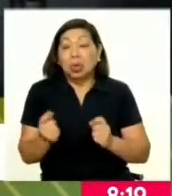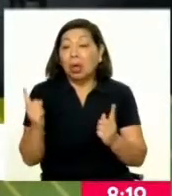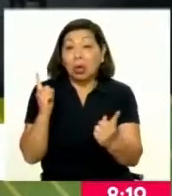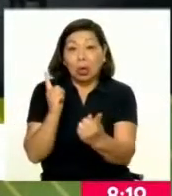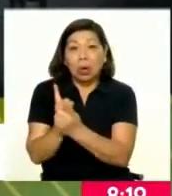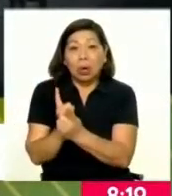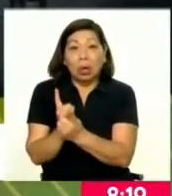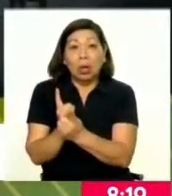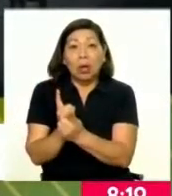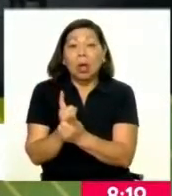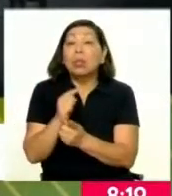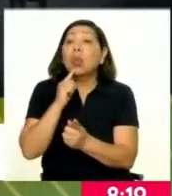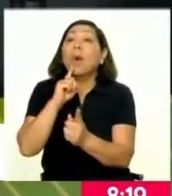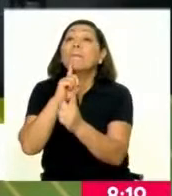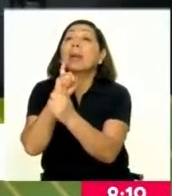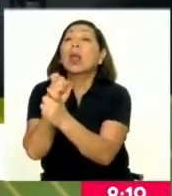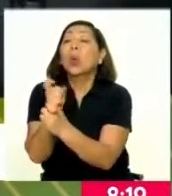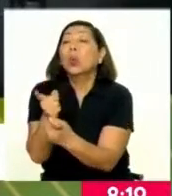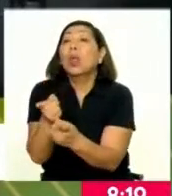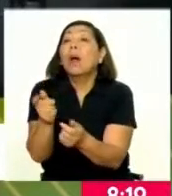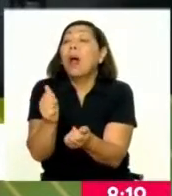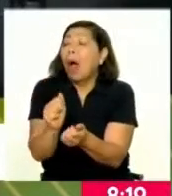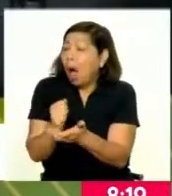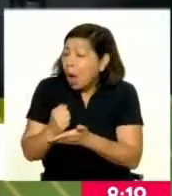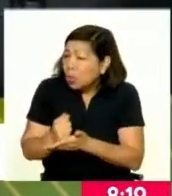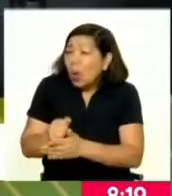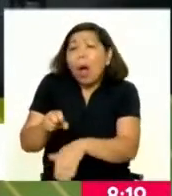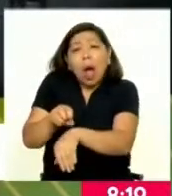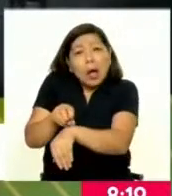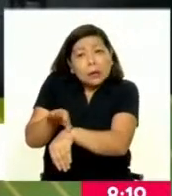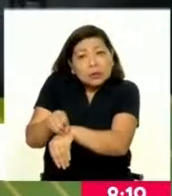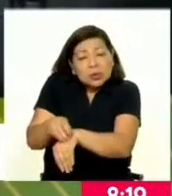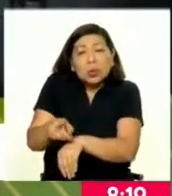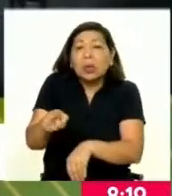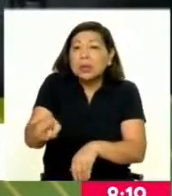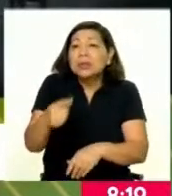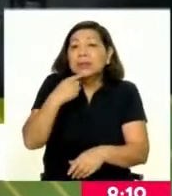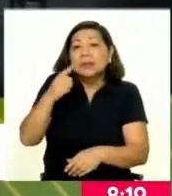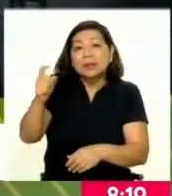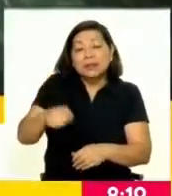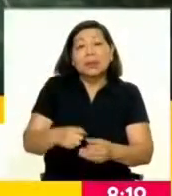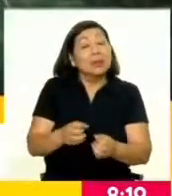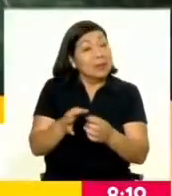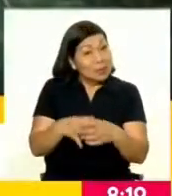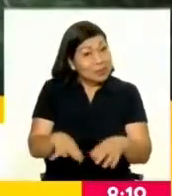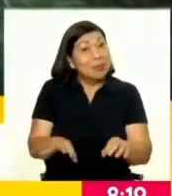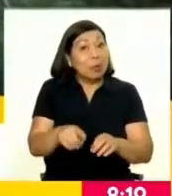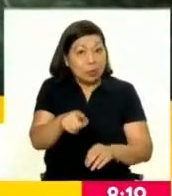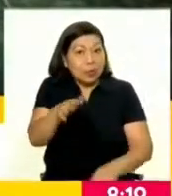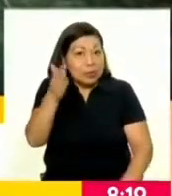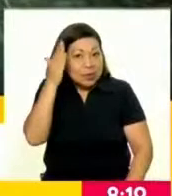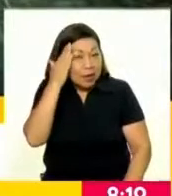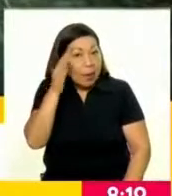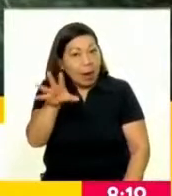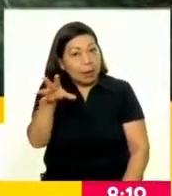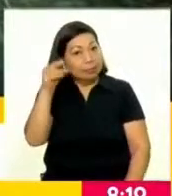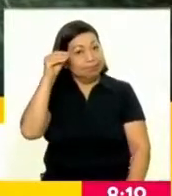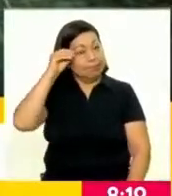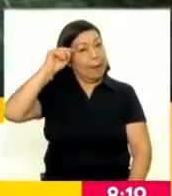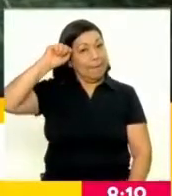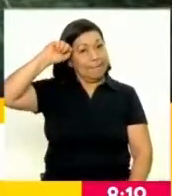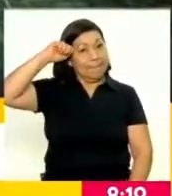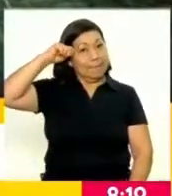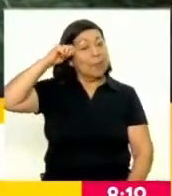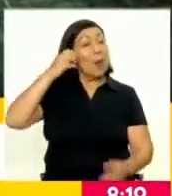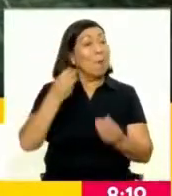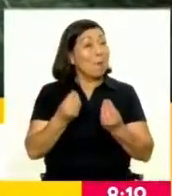acercar a nuestros defensores públicos, que ellos están a estar prestos, ¿no?, a brindar la asistencia que corresponde. Es muy importante esta información y teniendo en cuenta que